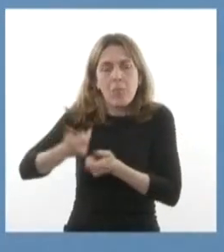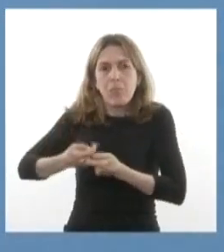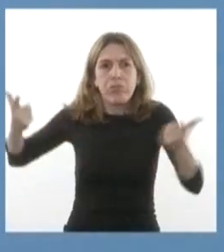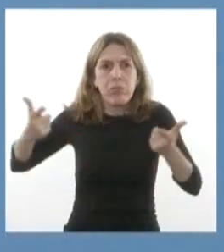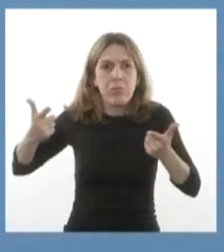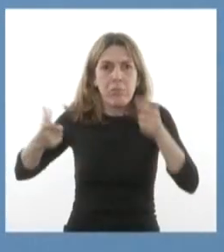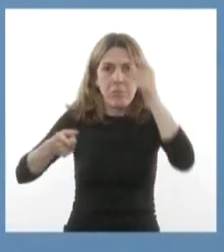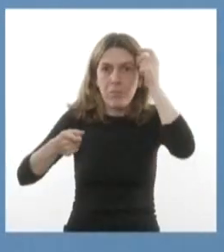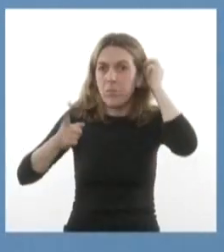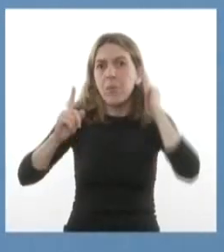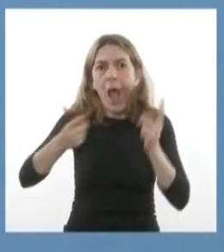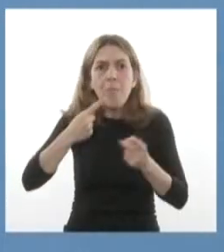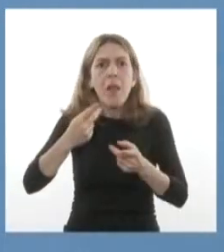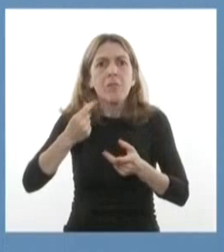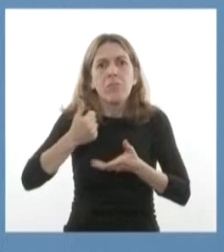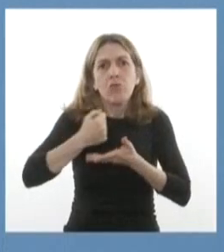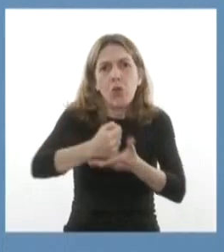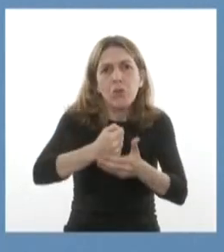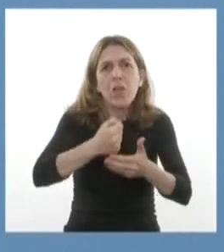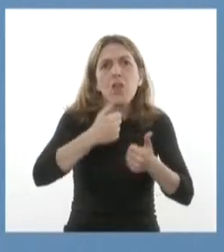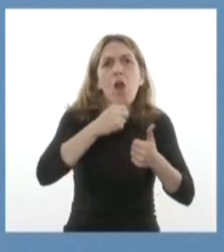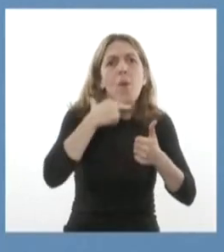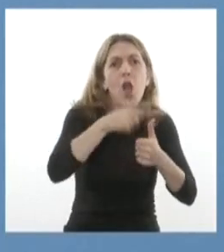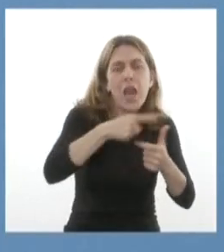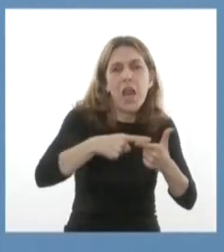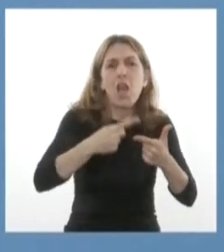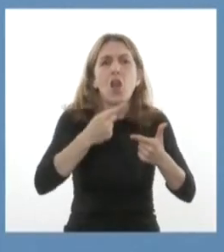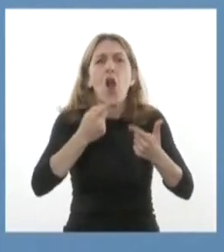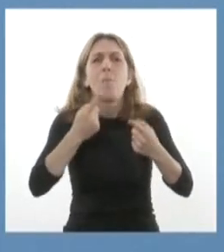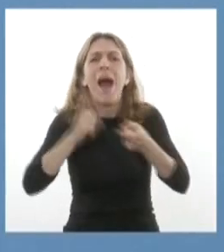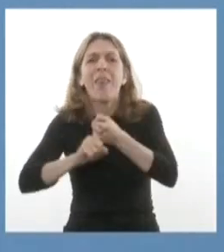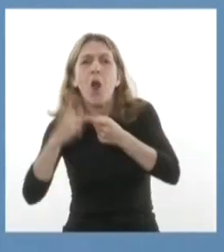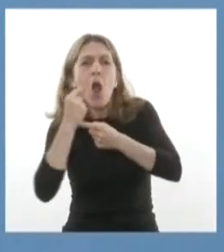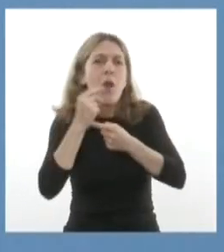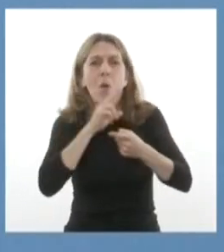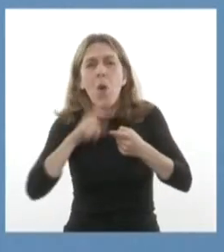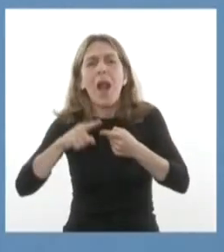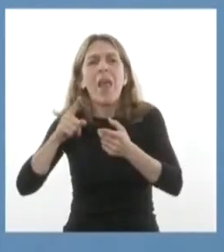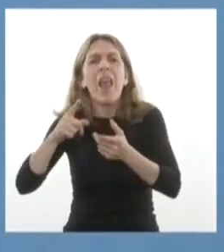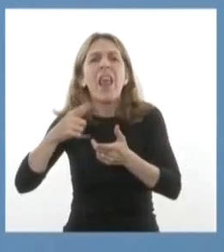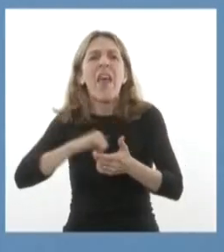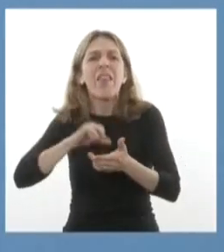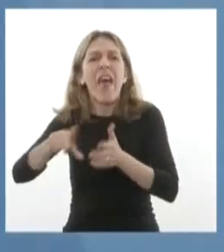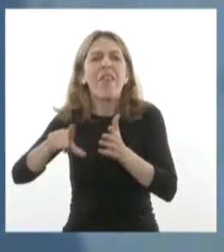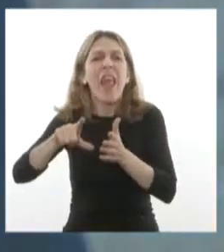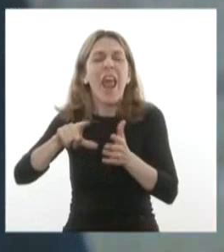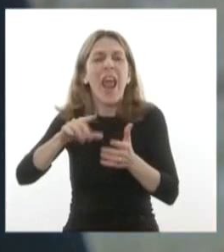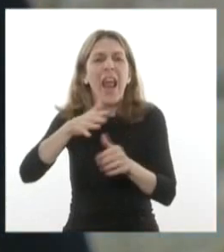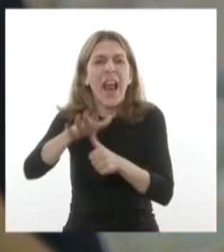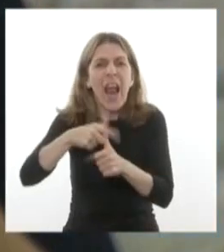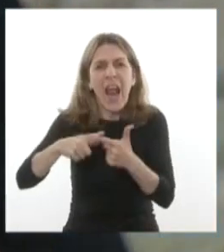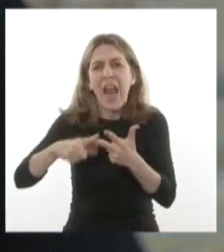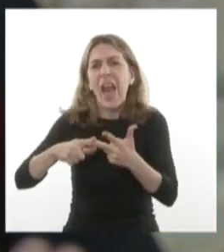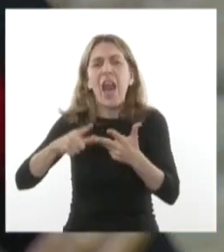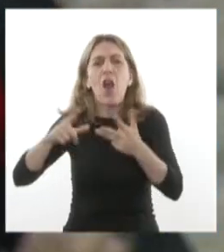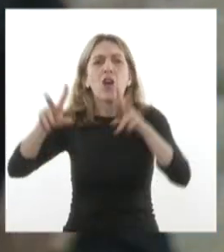Son los años de la asignación universal por hijo, del matrimonio igualitario, de la identidad de género, de la muerte digna, del Código Civil, que resuelve